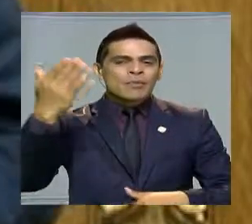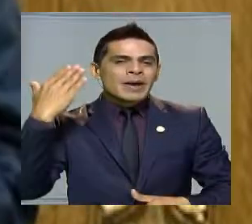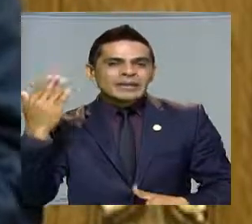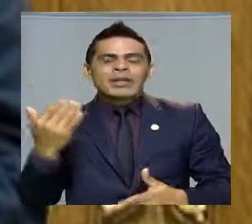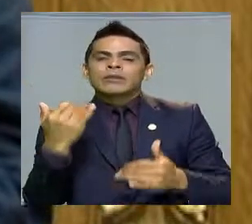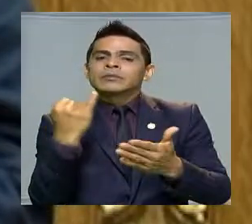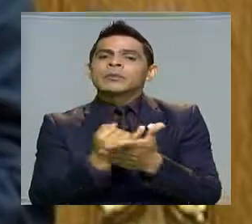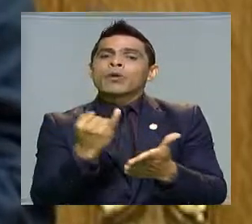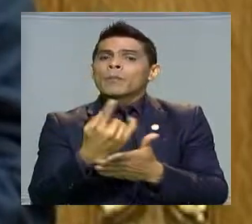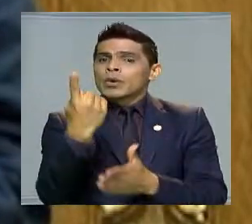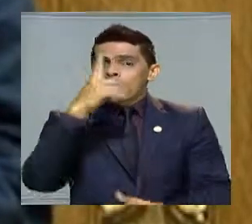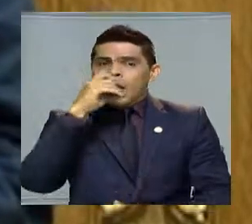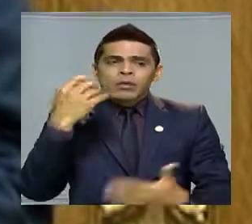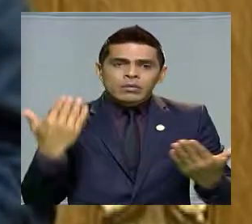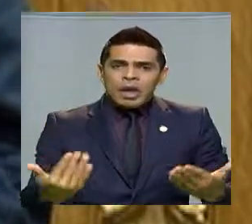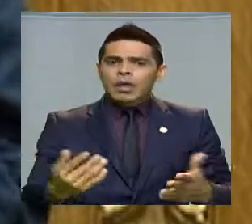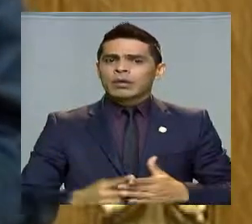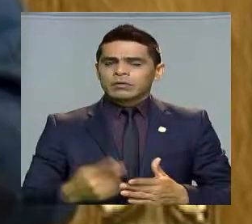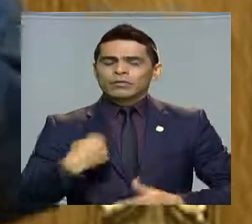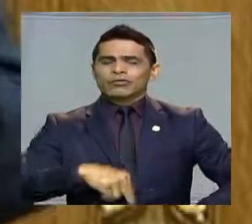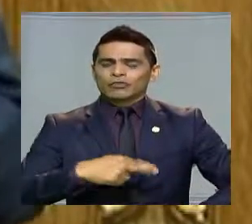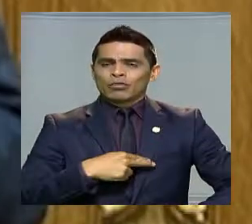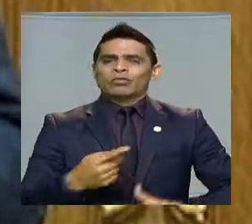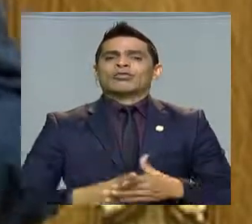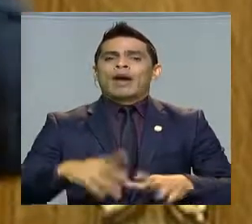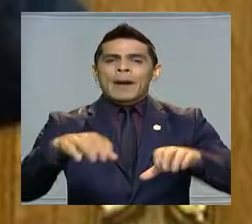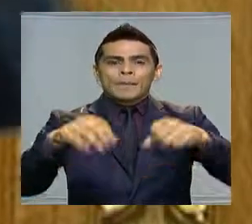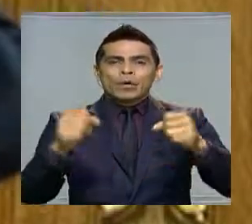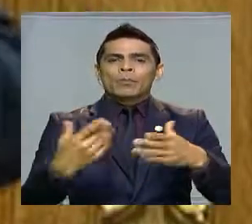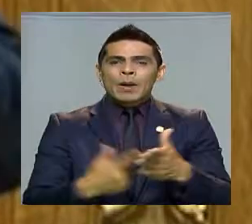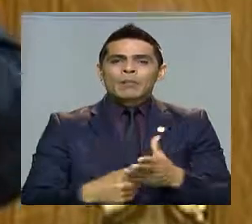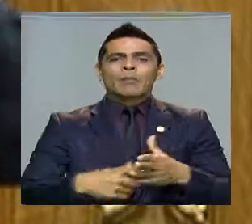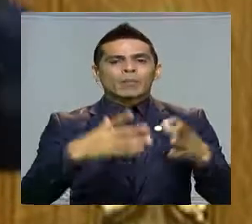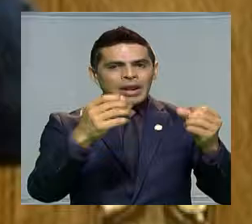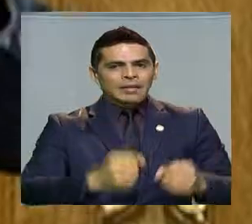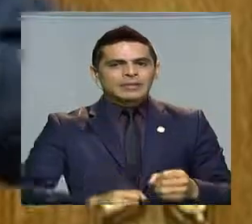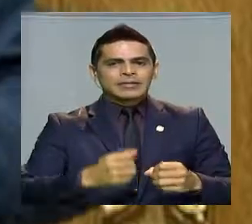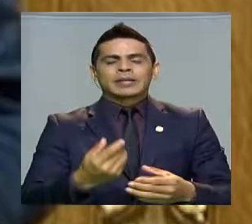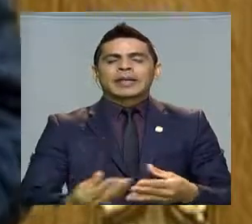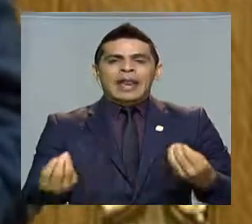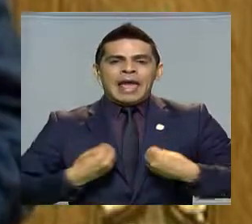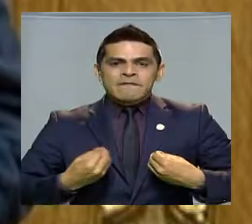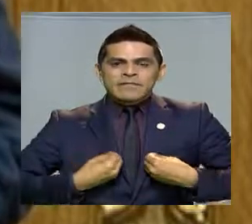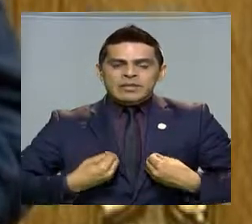a cumplir un año, fue precisamente para garantizarle calidad de vida,